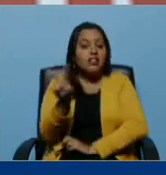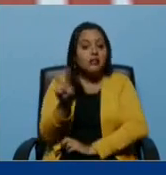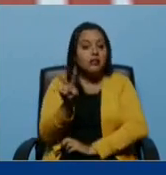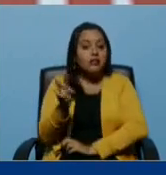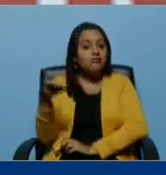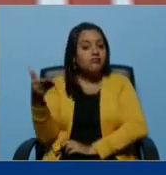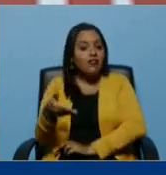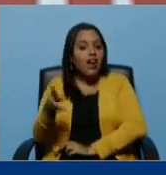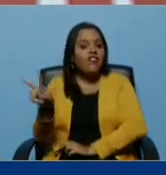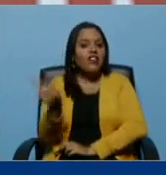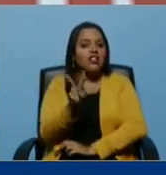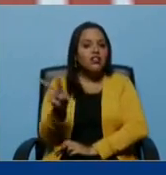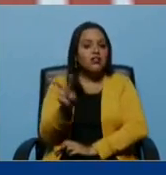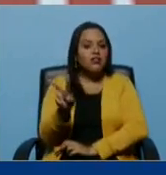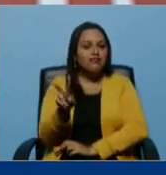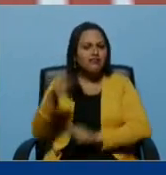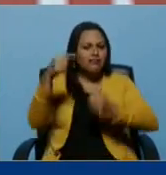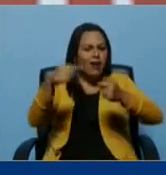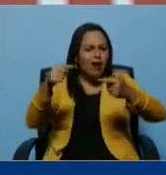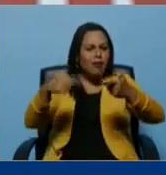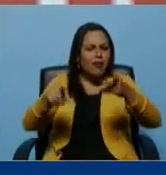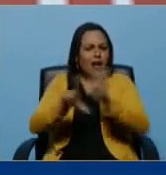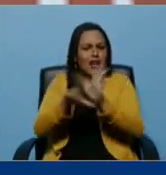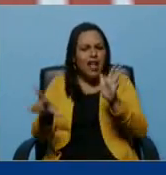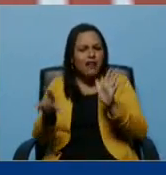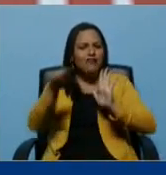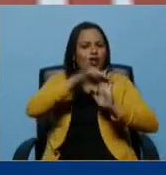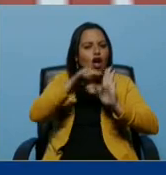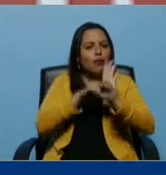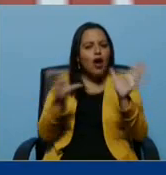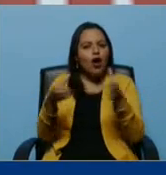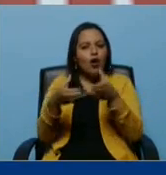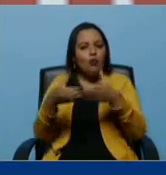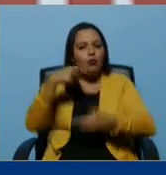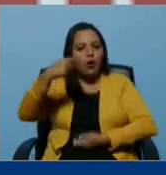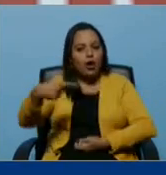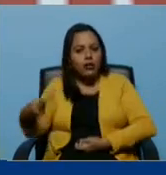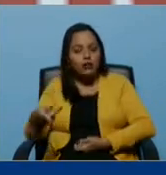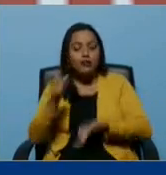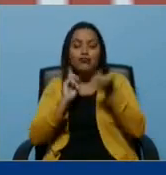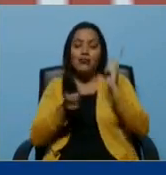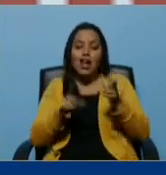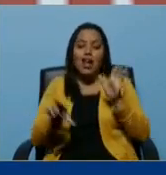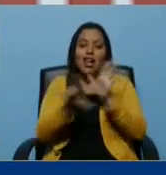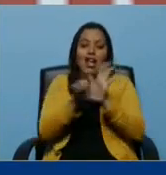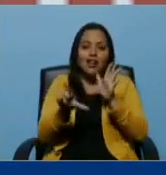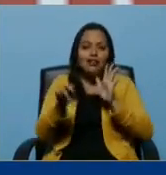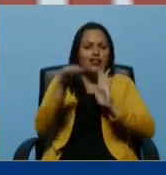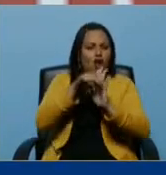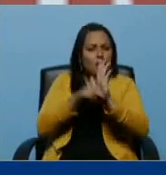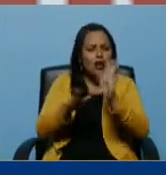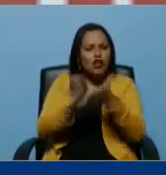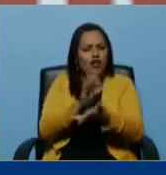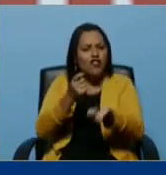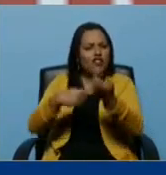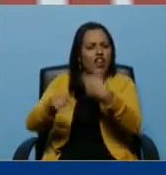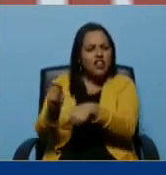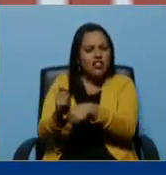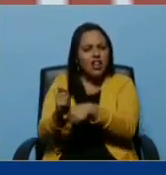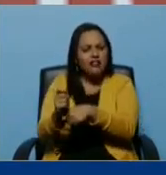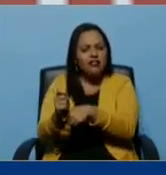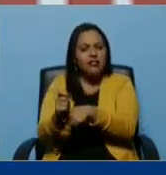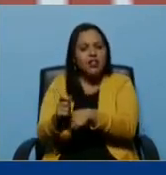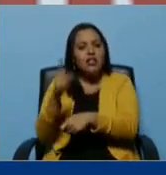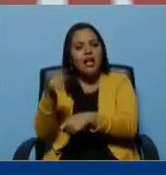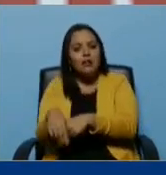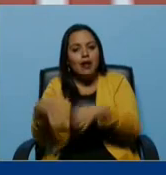Venezuela hay leyes que reglamentan a los partidos políticos, hay leyes que reglamentan a los comercios, leyes que